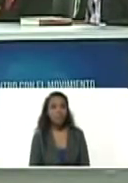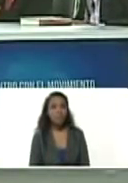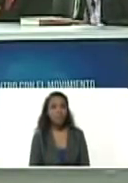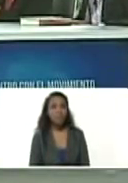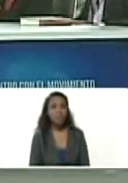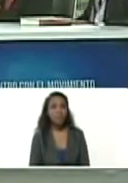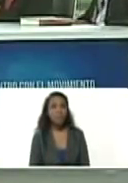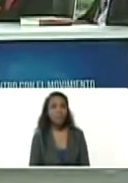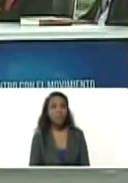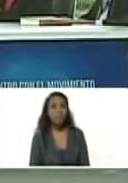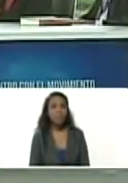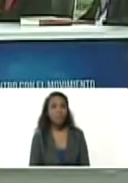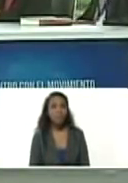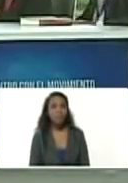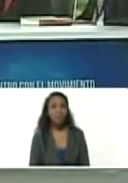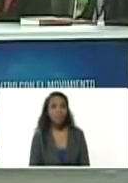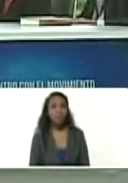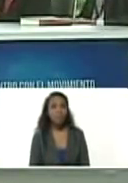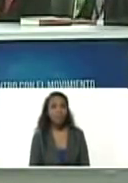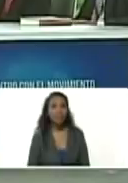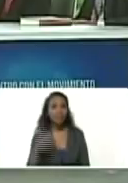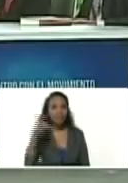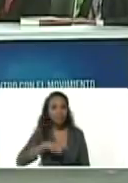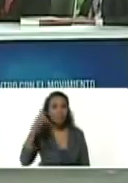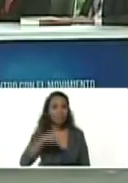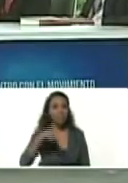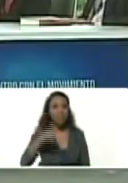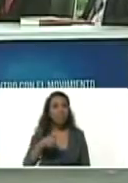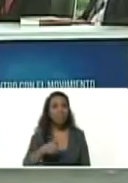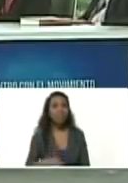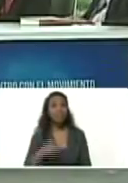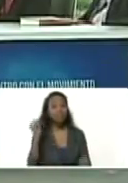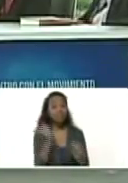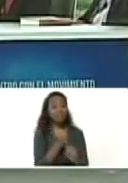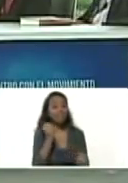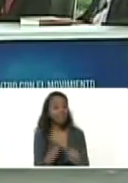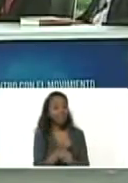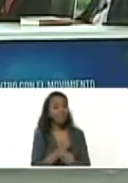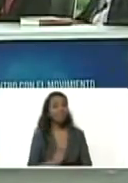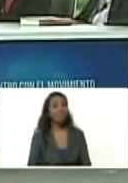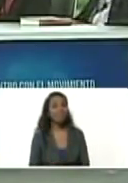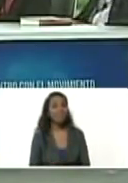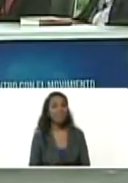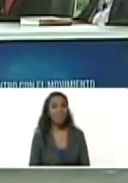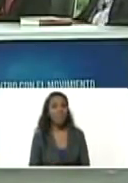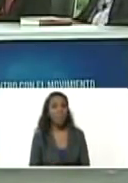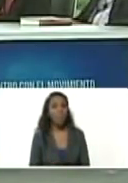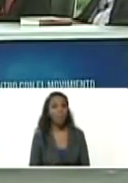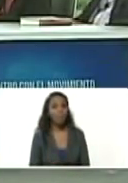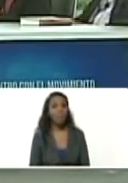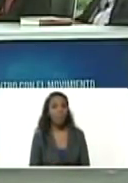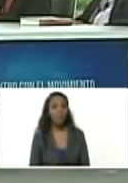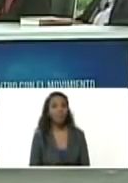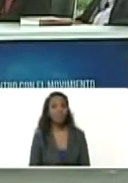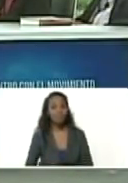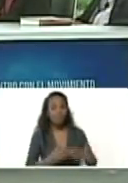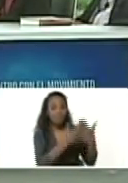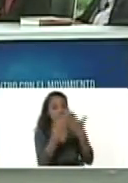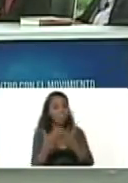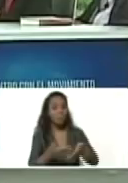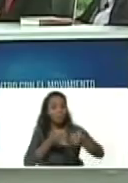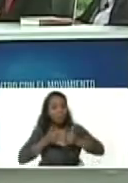vivienda, al que necesita el trabajo, el apoyo para el estudio de sus hijos,